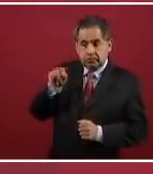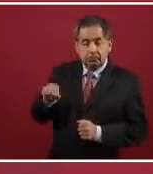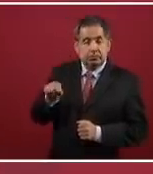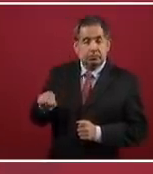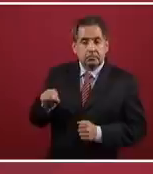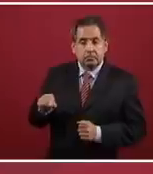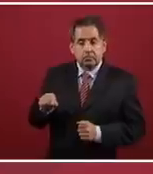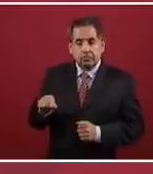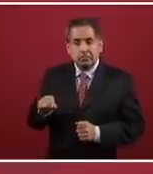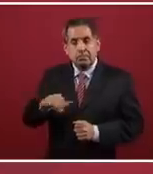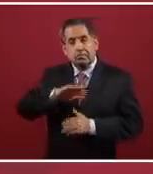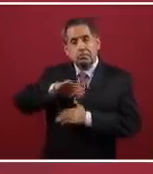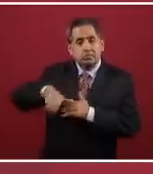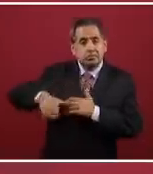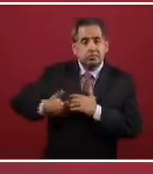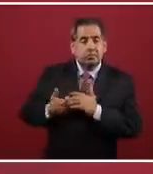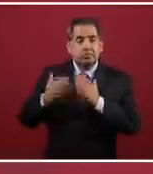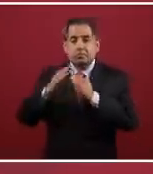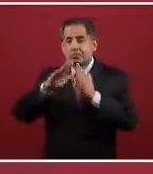bodegas